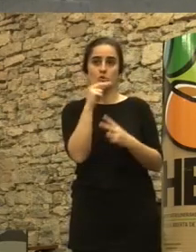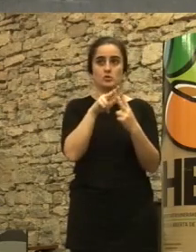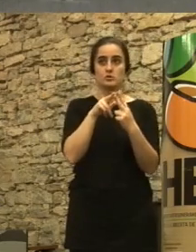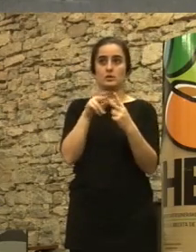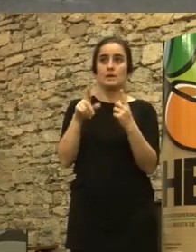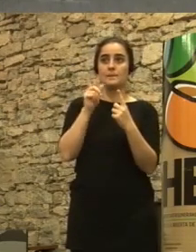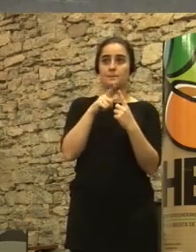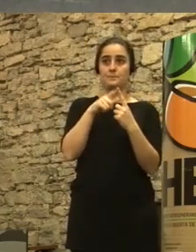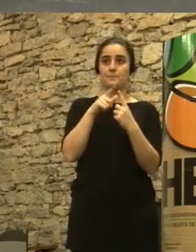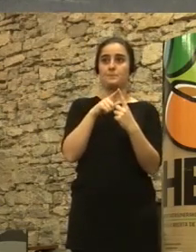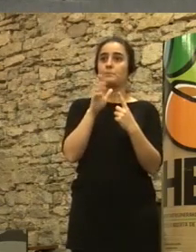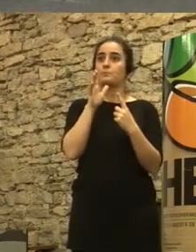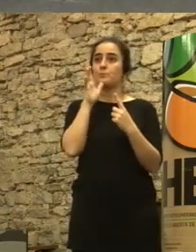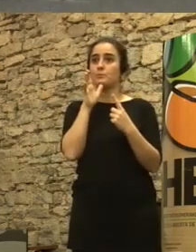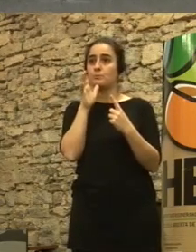Primero,